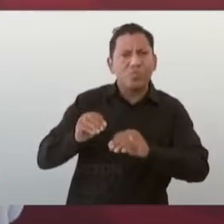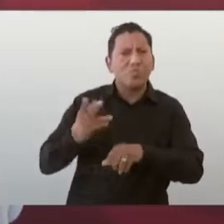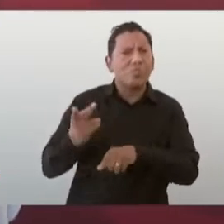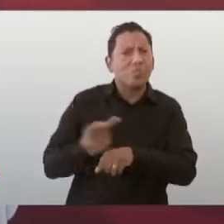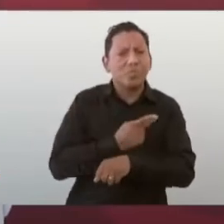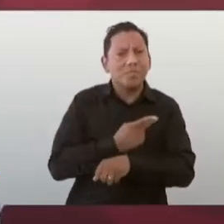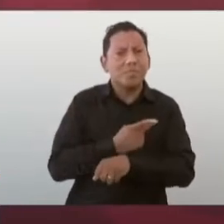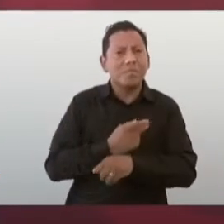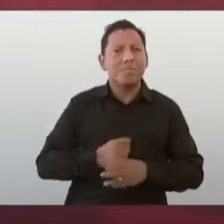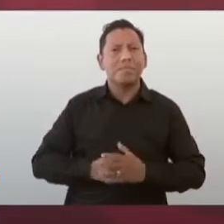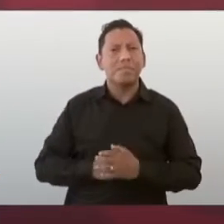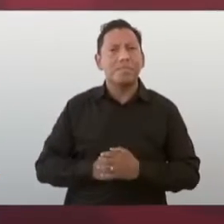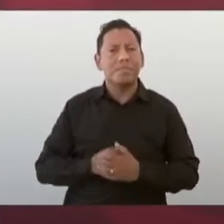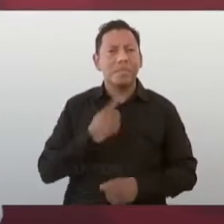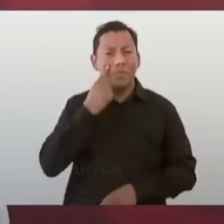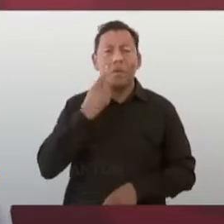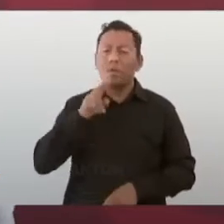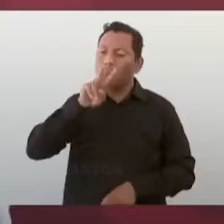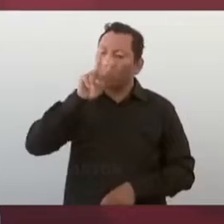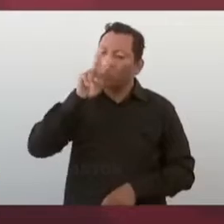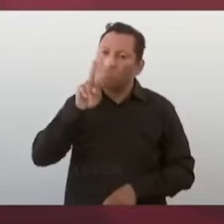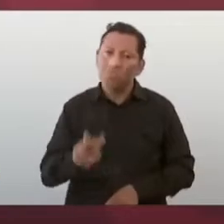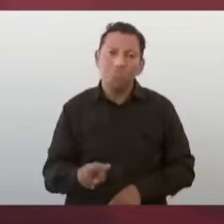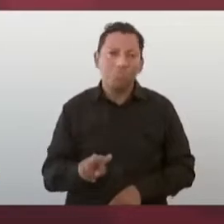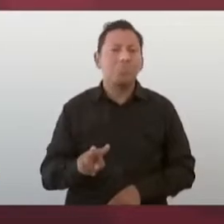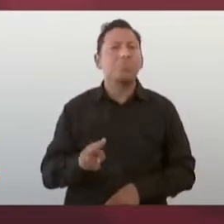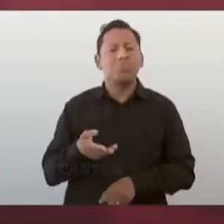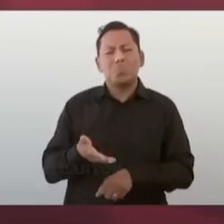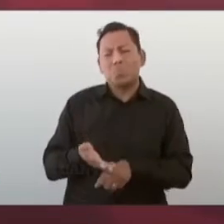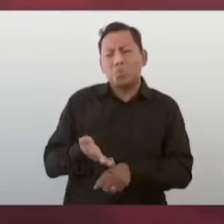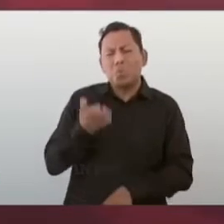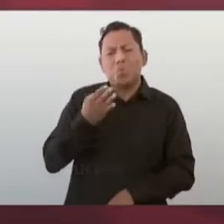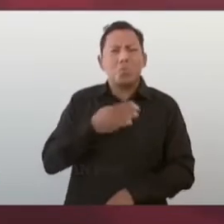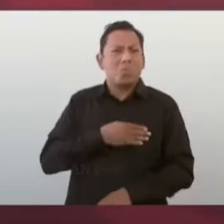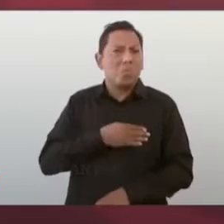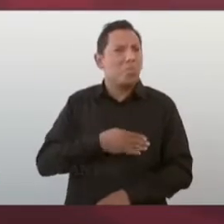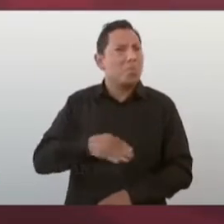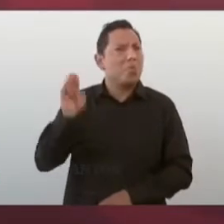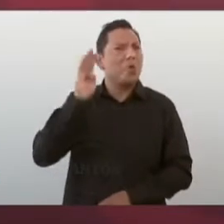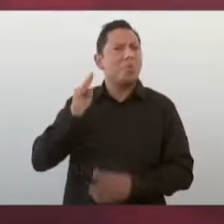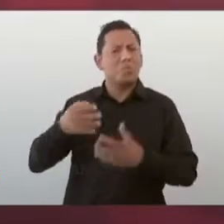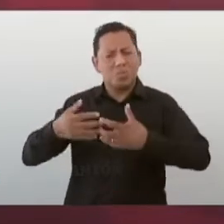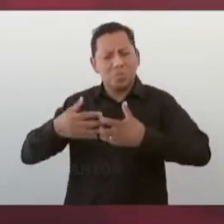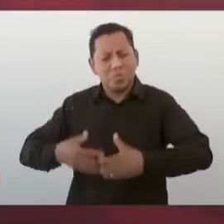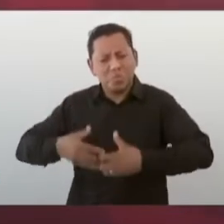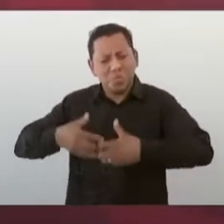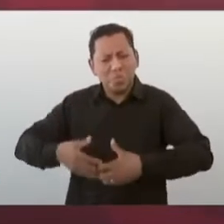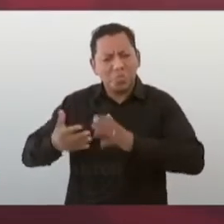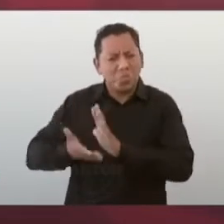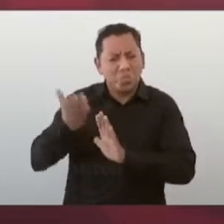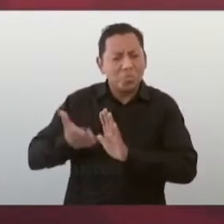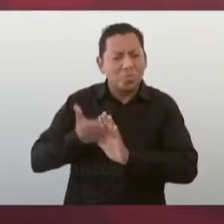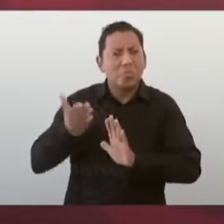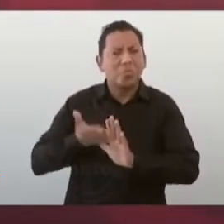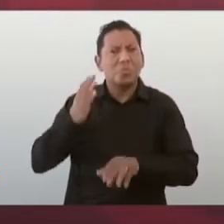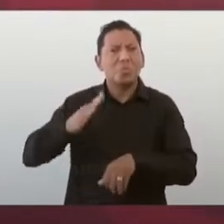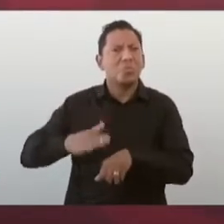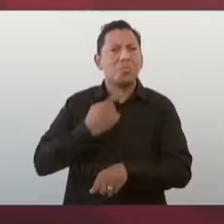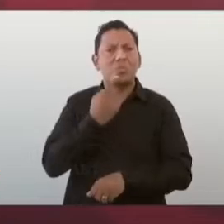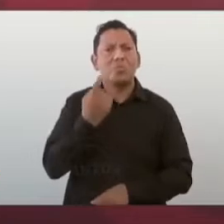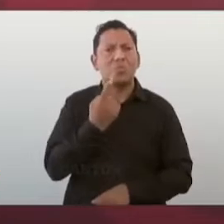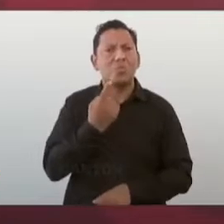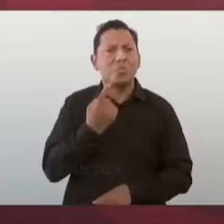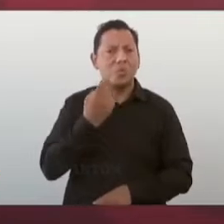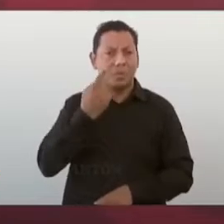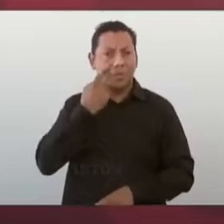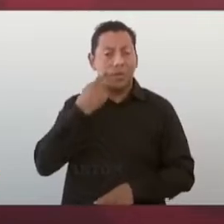Es muy noble la industria de la construcción porque se